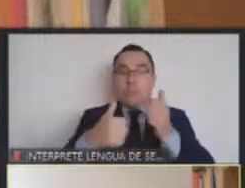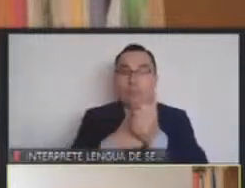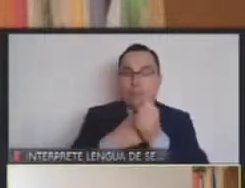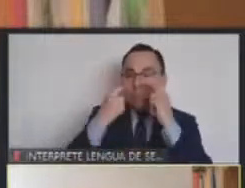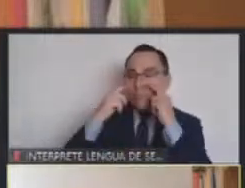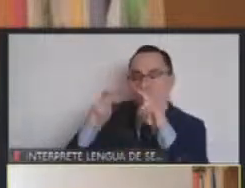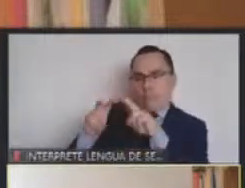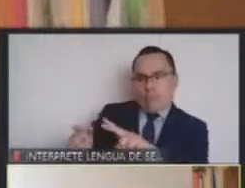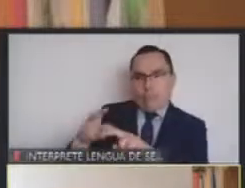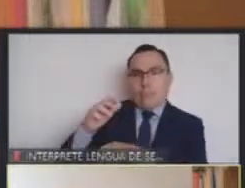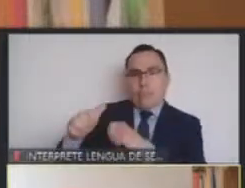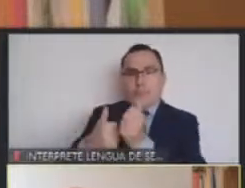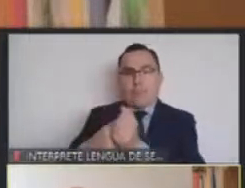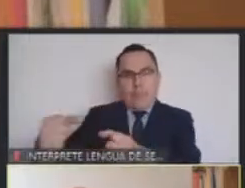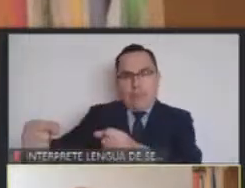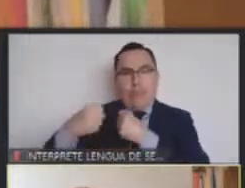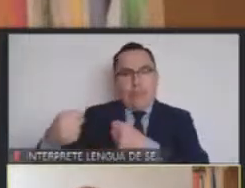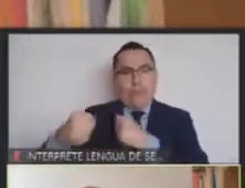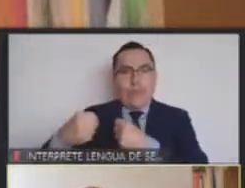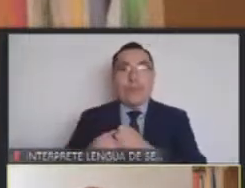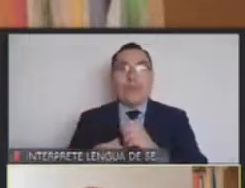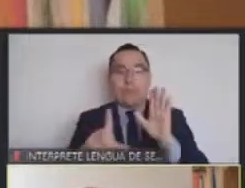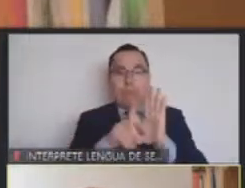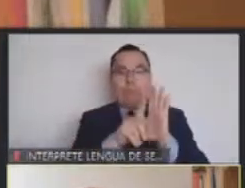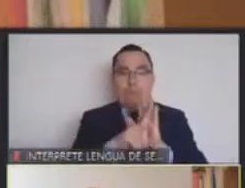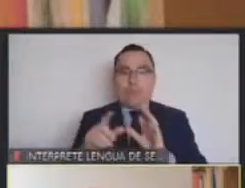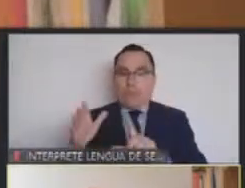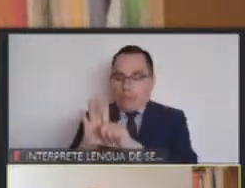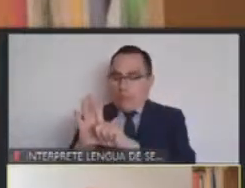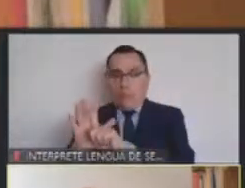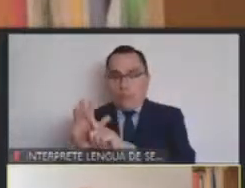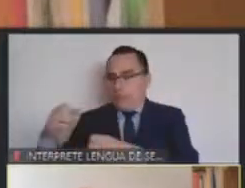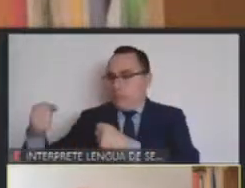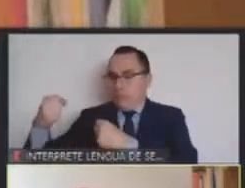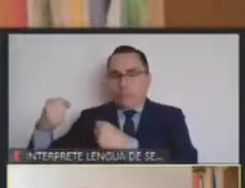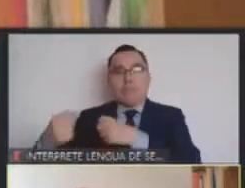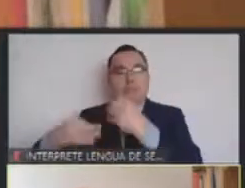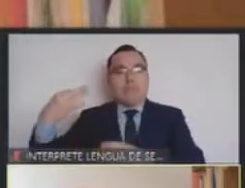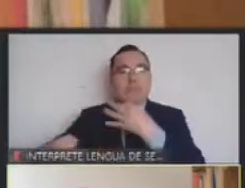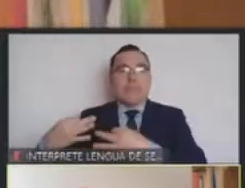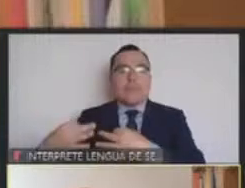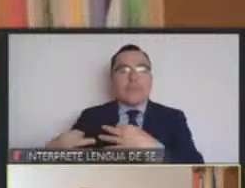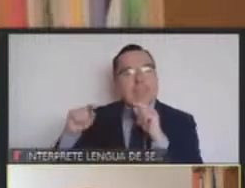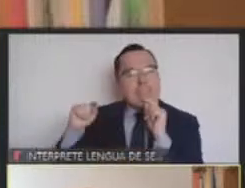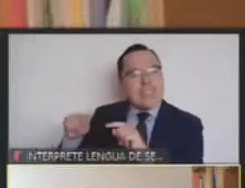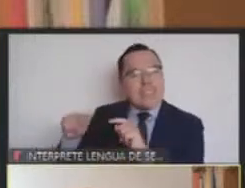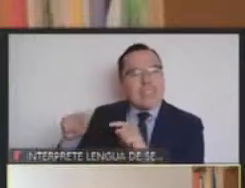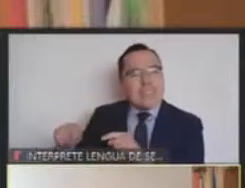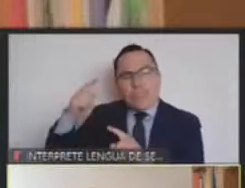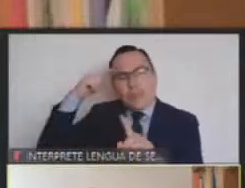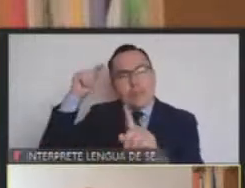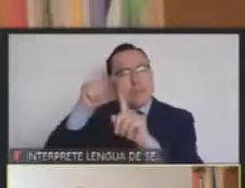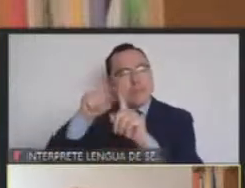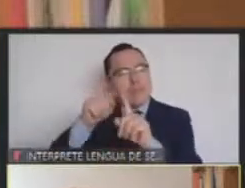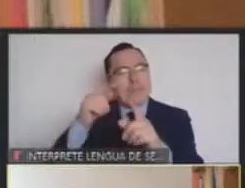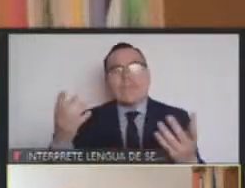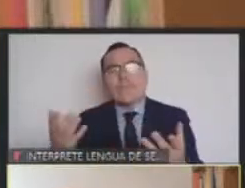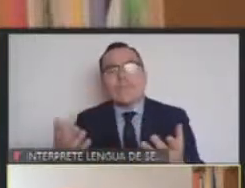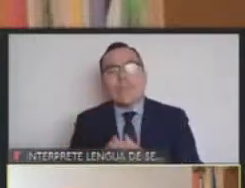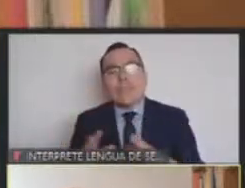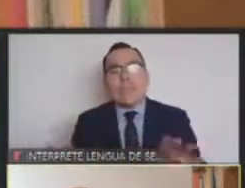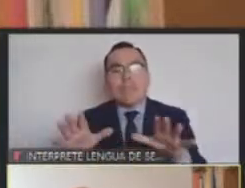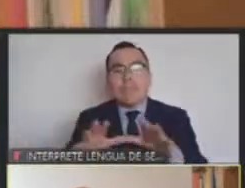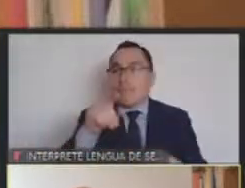para fortalecer la legitimación del Poder Judicial. Es precisamente el propósito de satisfacer el interés